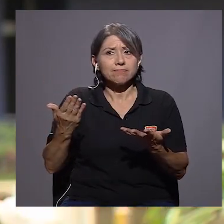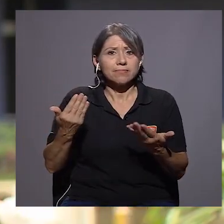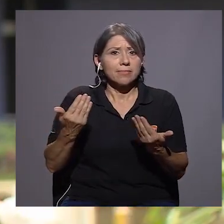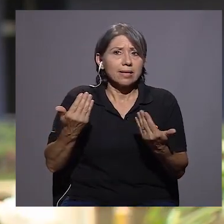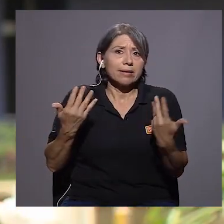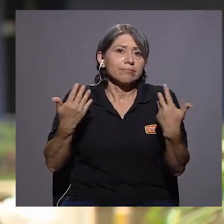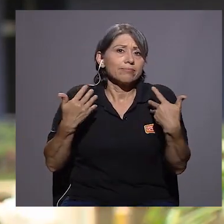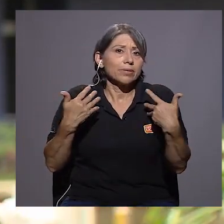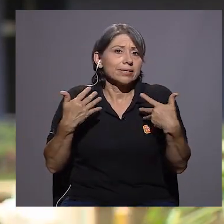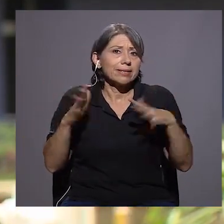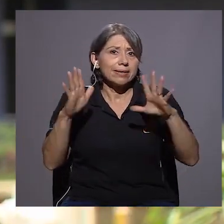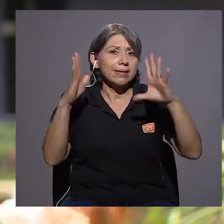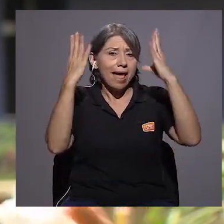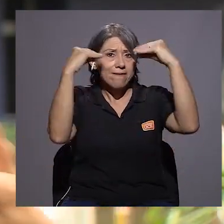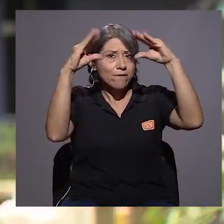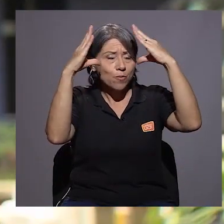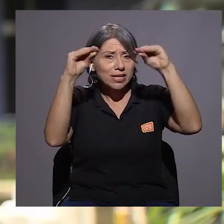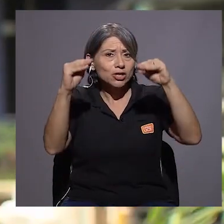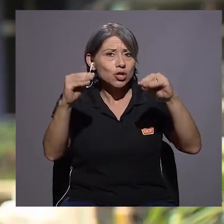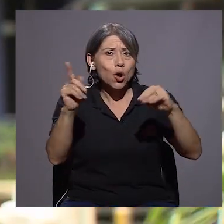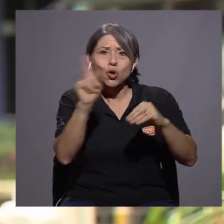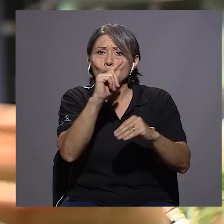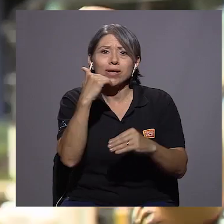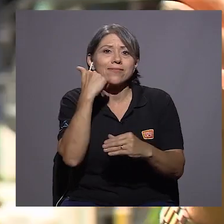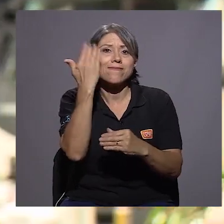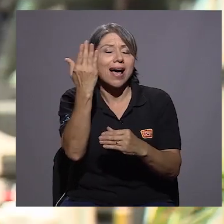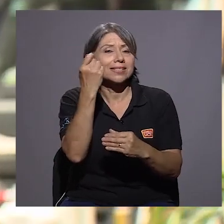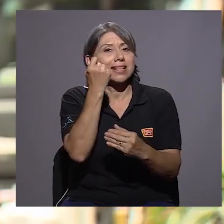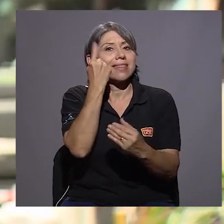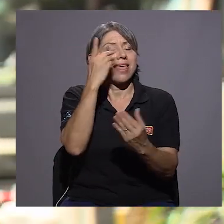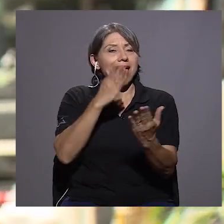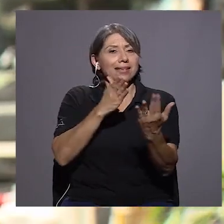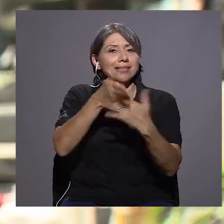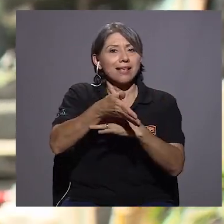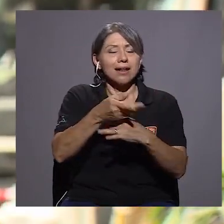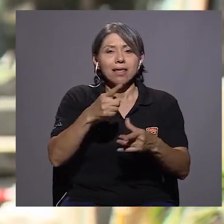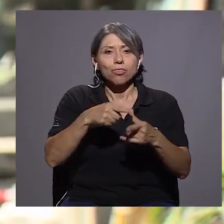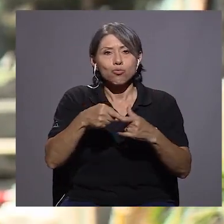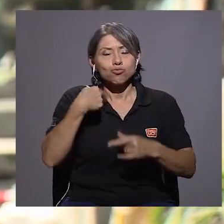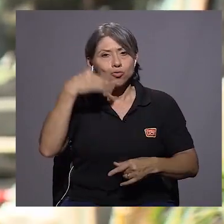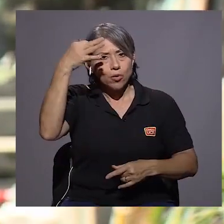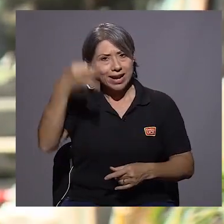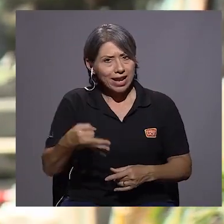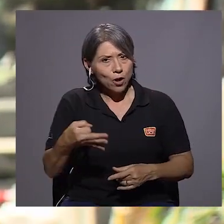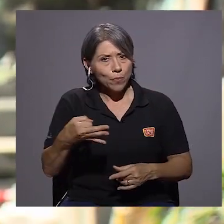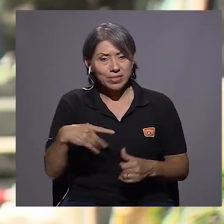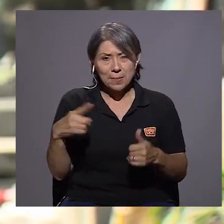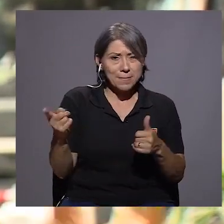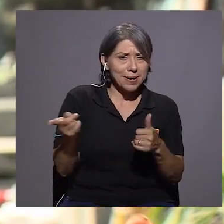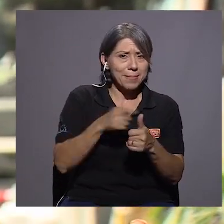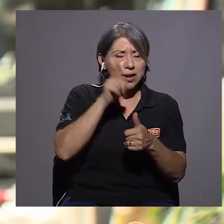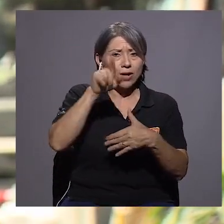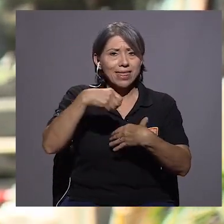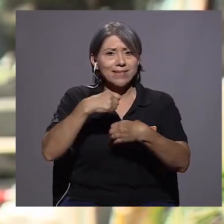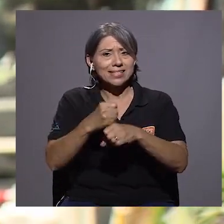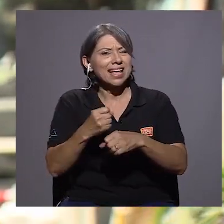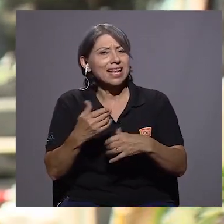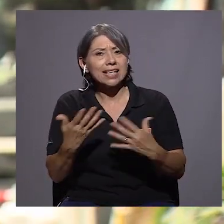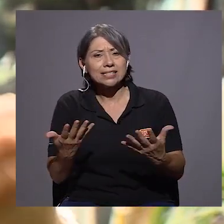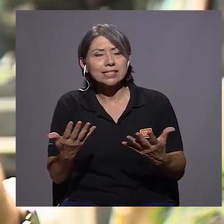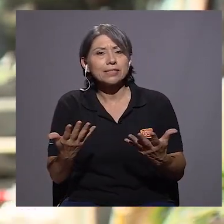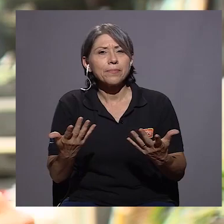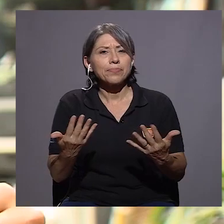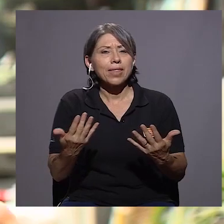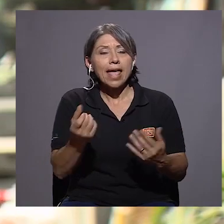universidades, la información por lo menos no es fácil de accesar. Entonces yo creo que el